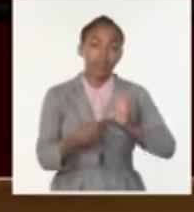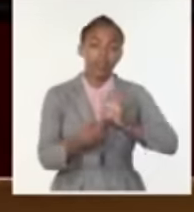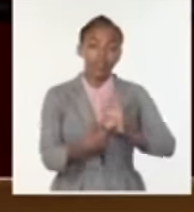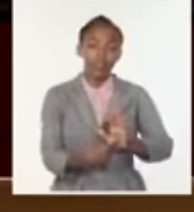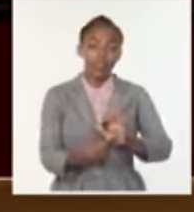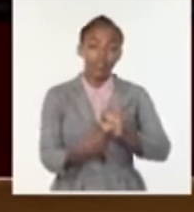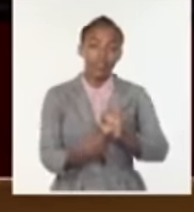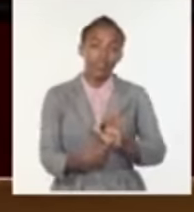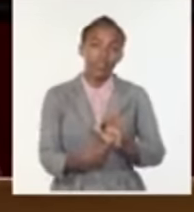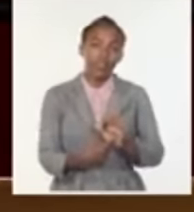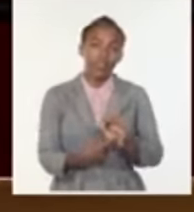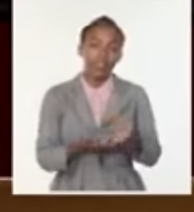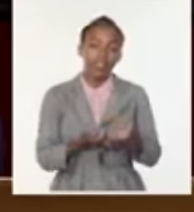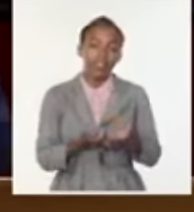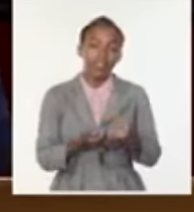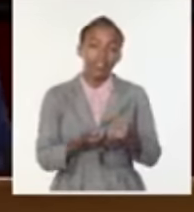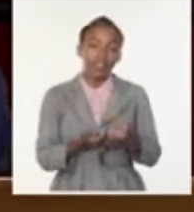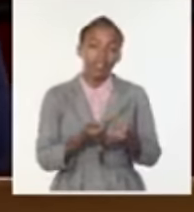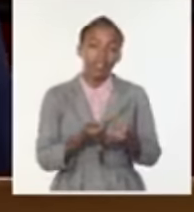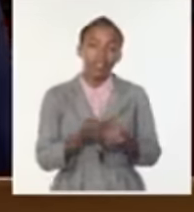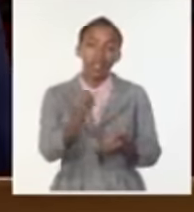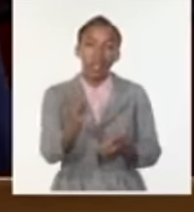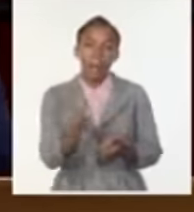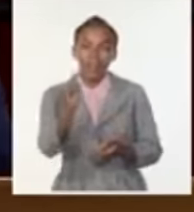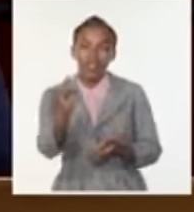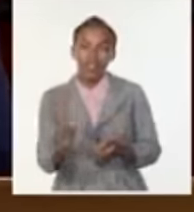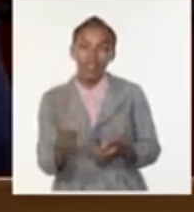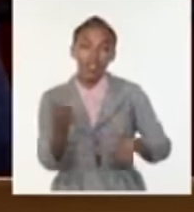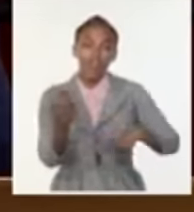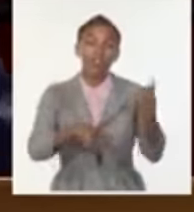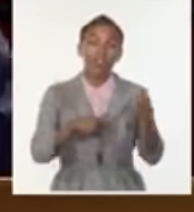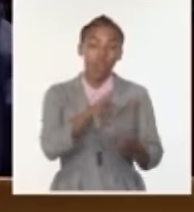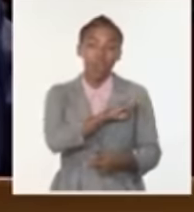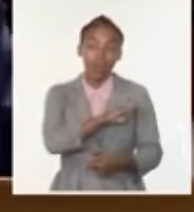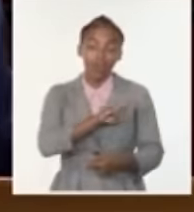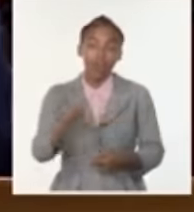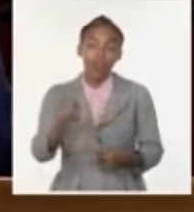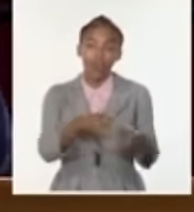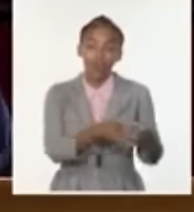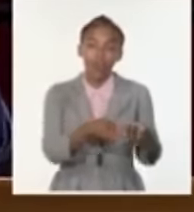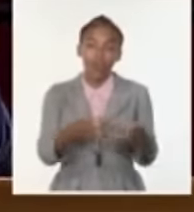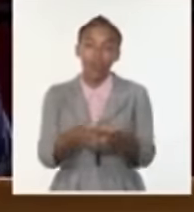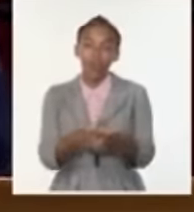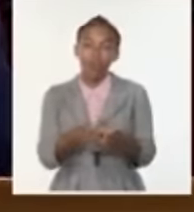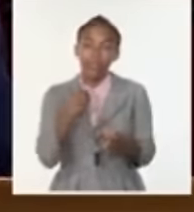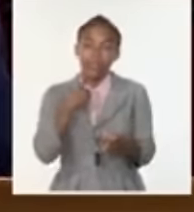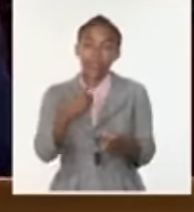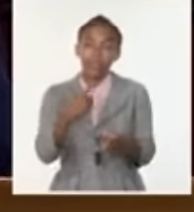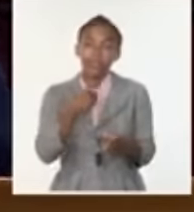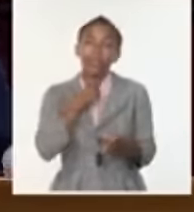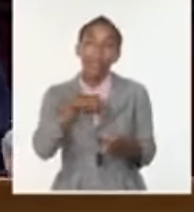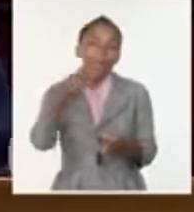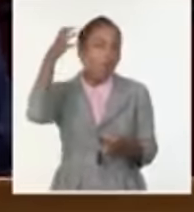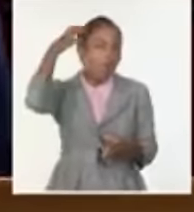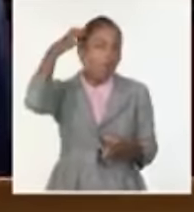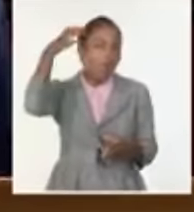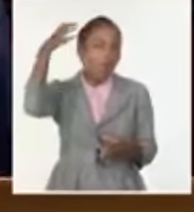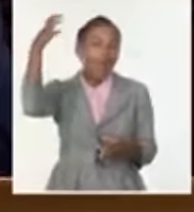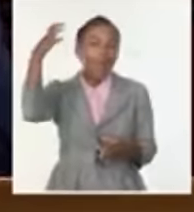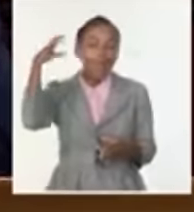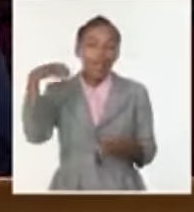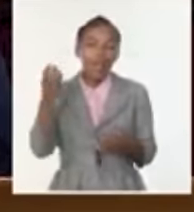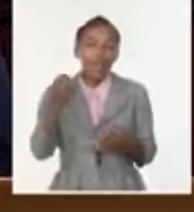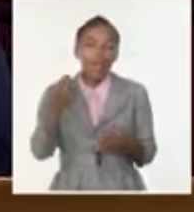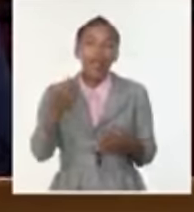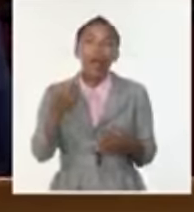cruel los enemigos de la revolución en esas campañas injustas, diciendo que el gobierno va a una cruzada contra las